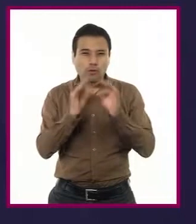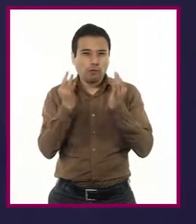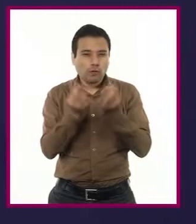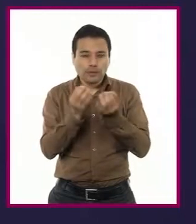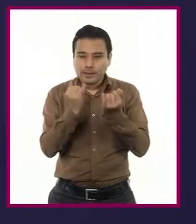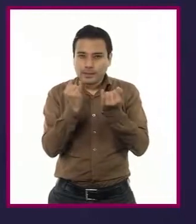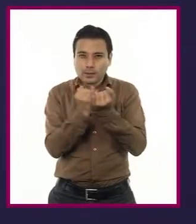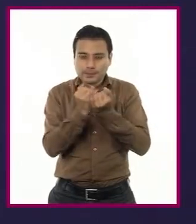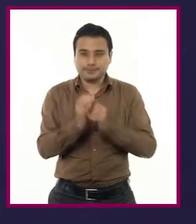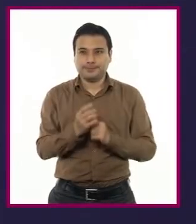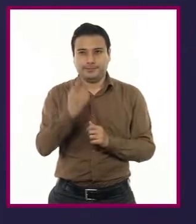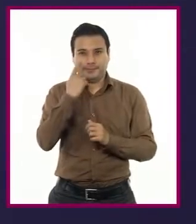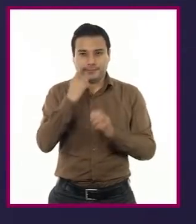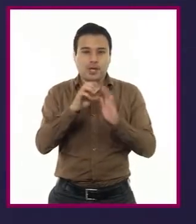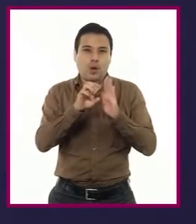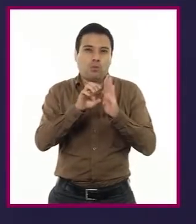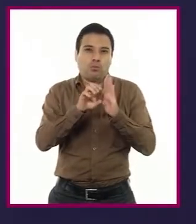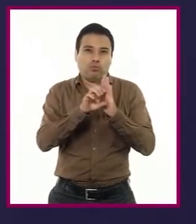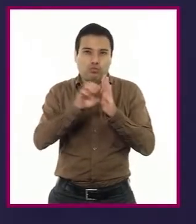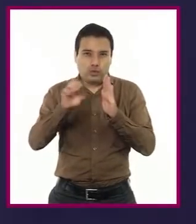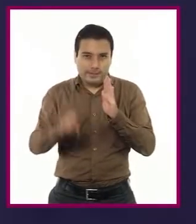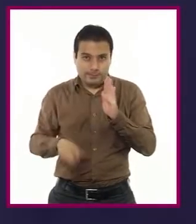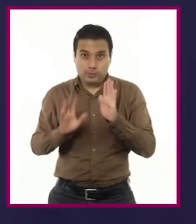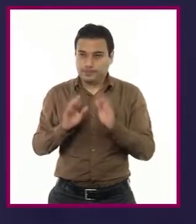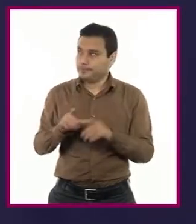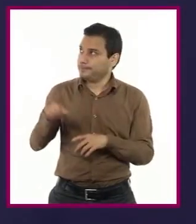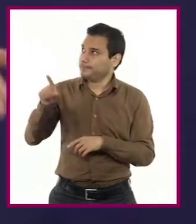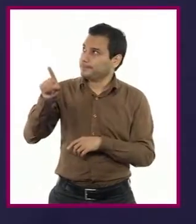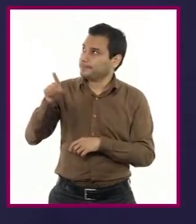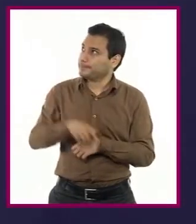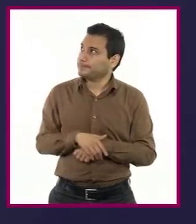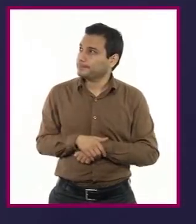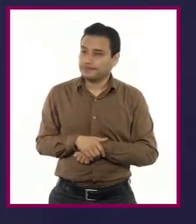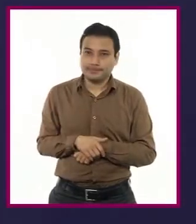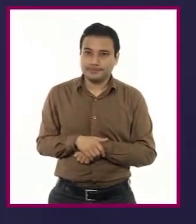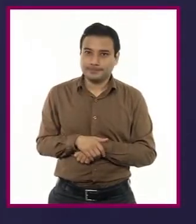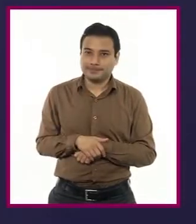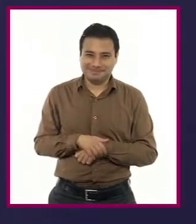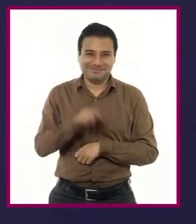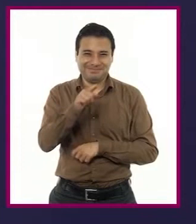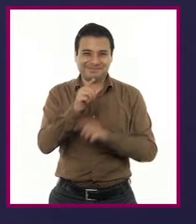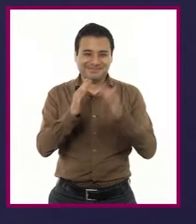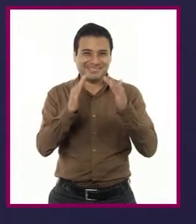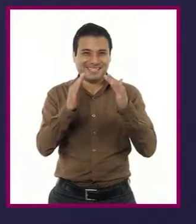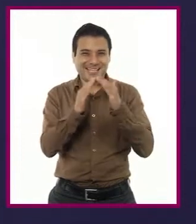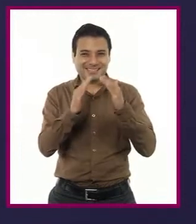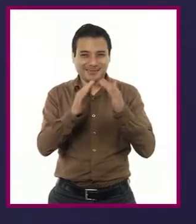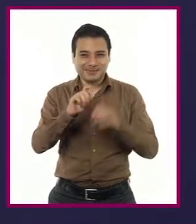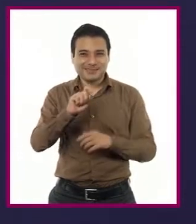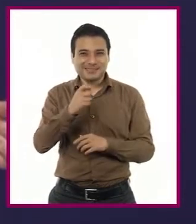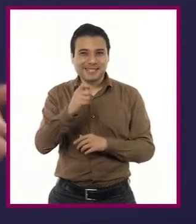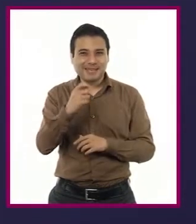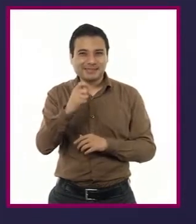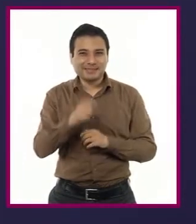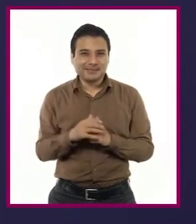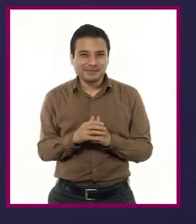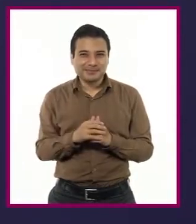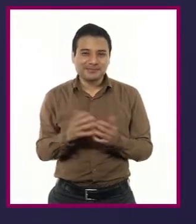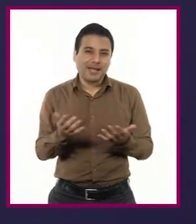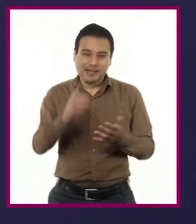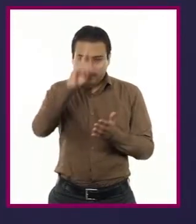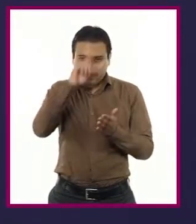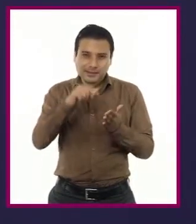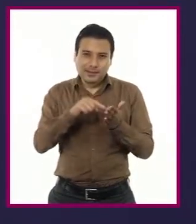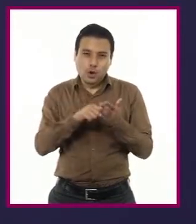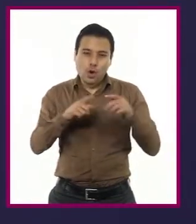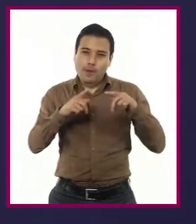común de congruencia se da en las llaves que usamos en casa. Si en algún hogar existen más de un habitante, seguramente